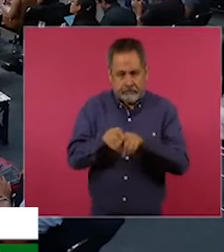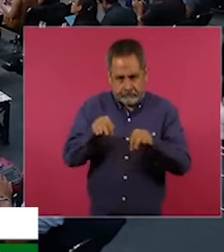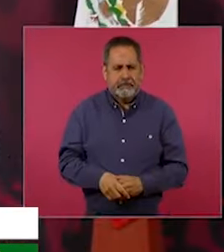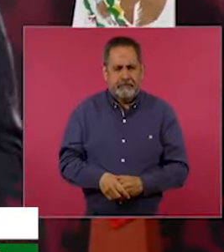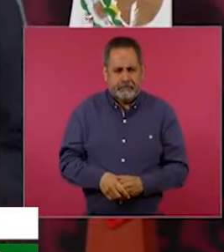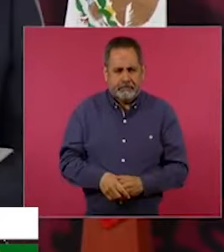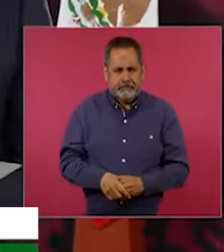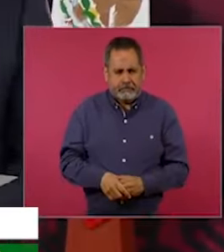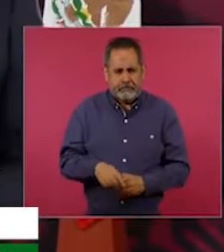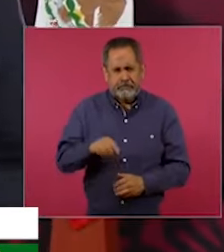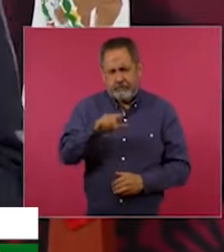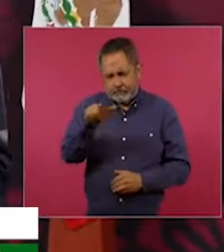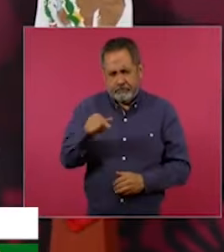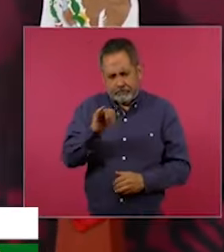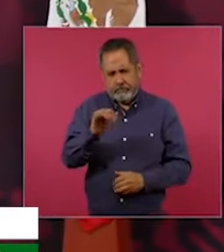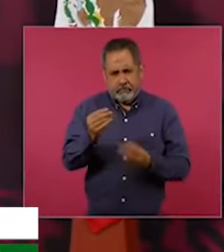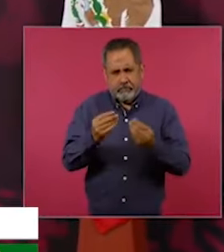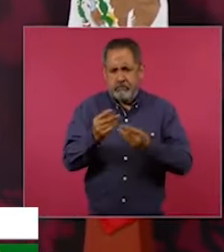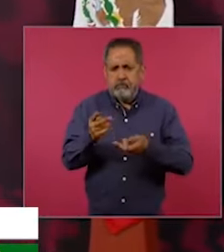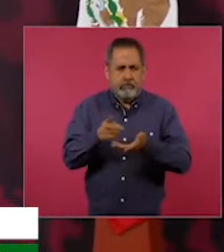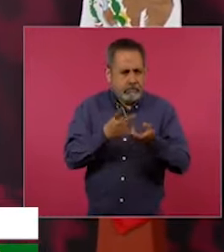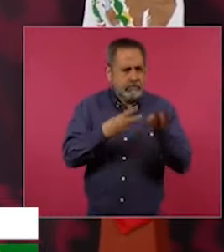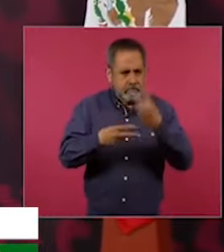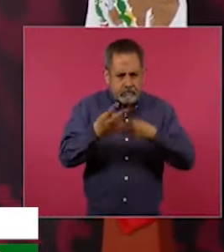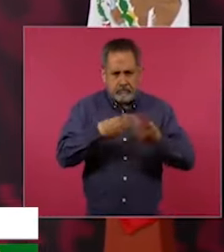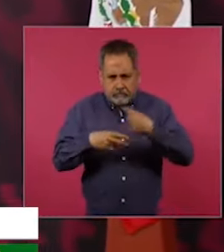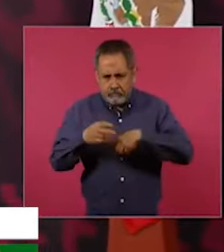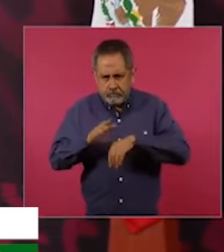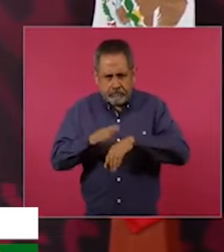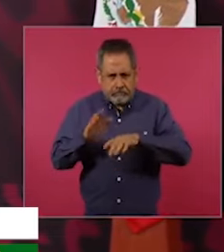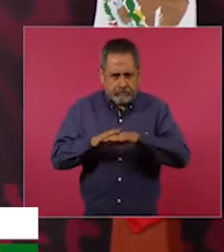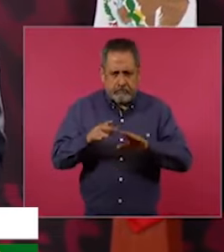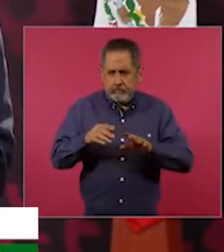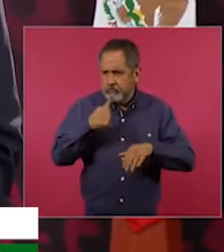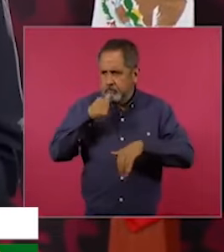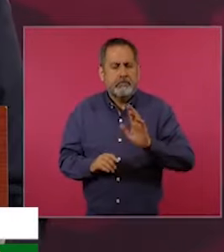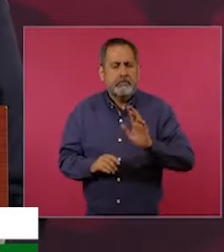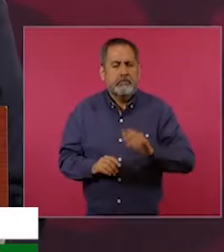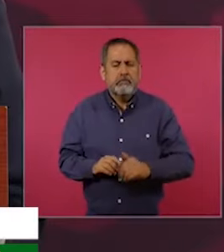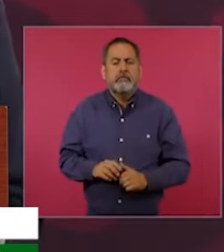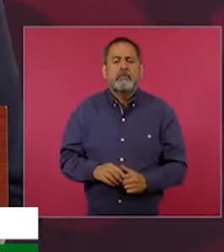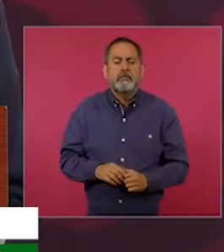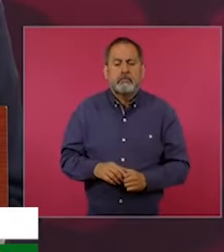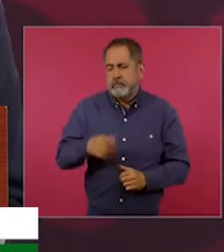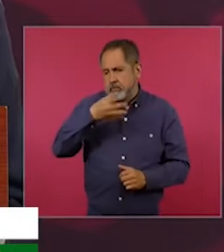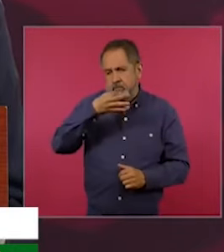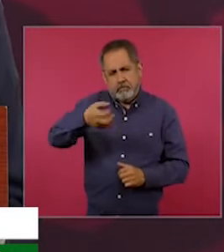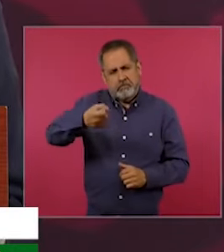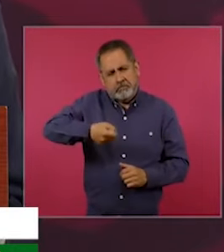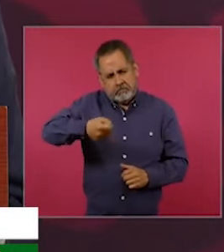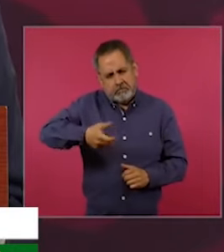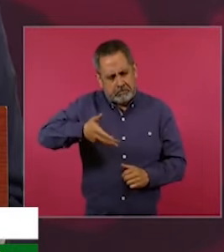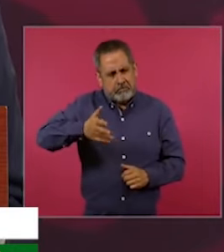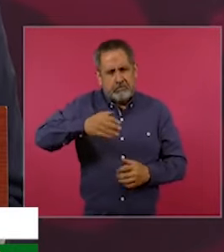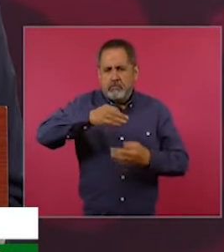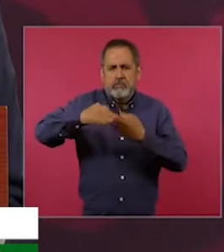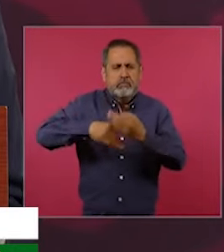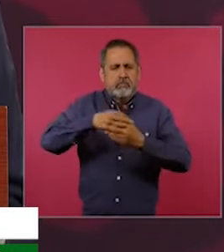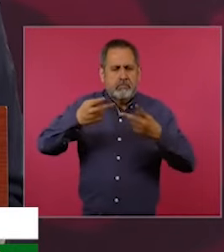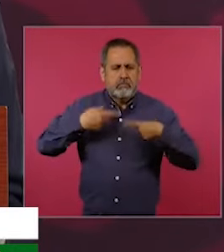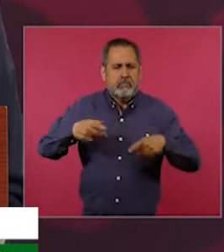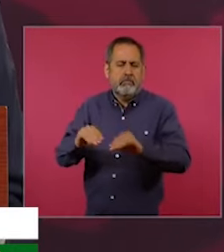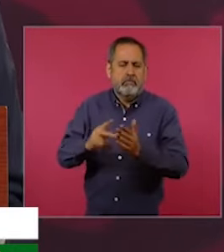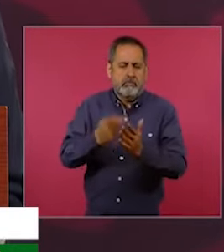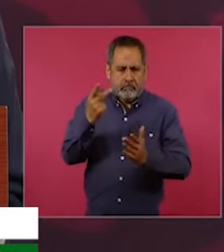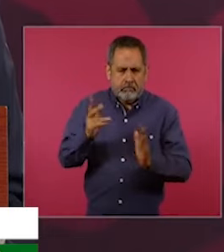eso. Ya muchos están regresando. Mandarles un saludo a toda la gente de